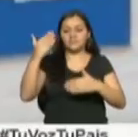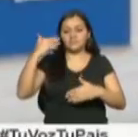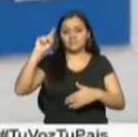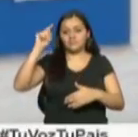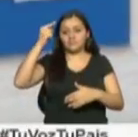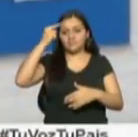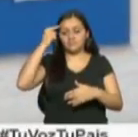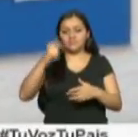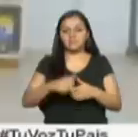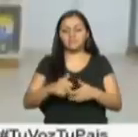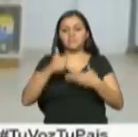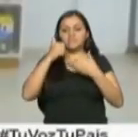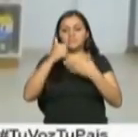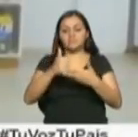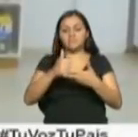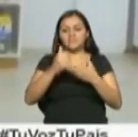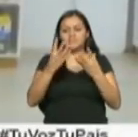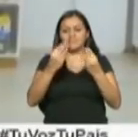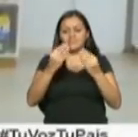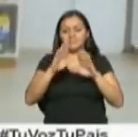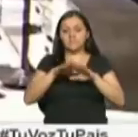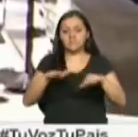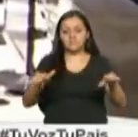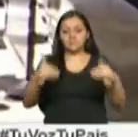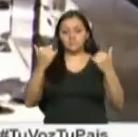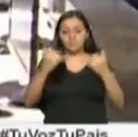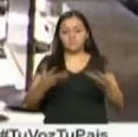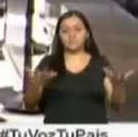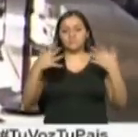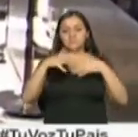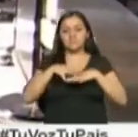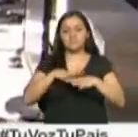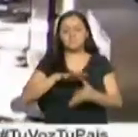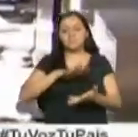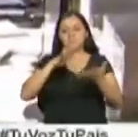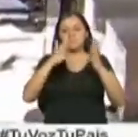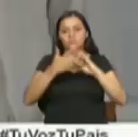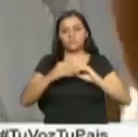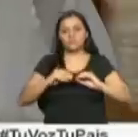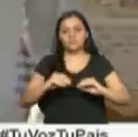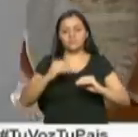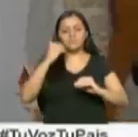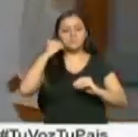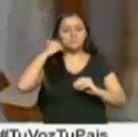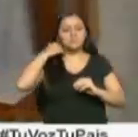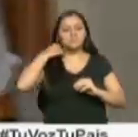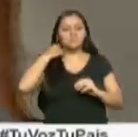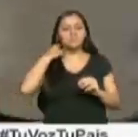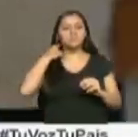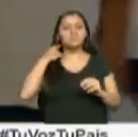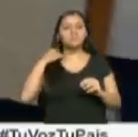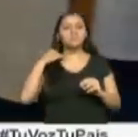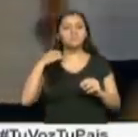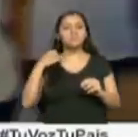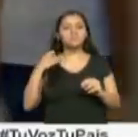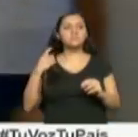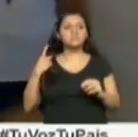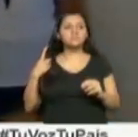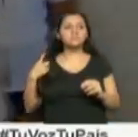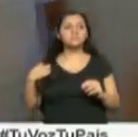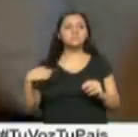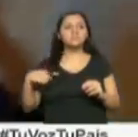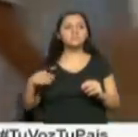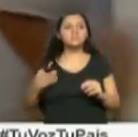nacional, beneficiando a miles de estudiantes que forman parte de esta revolución educativa. Víctor Fernando Bravo, Noticiero